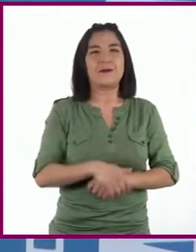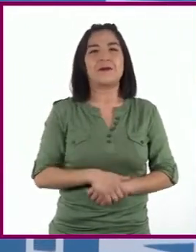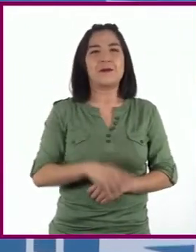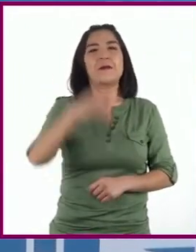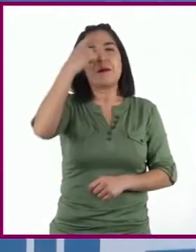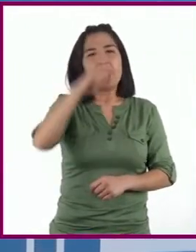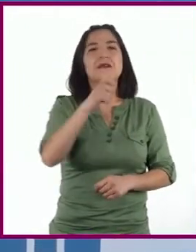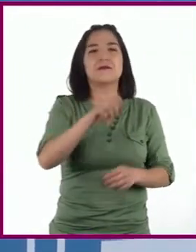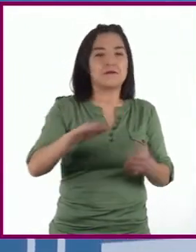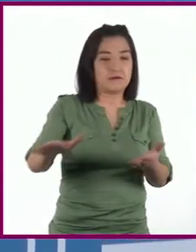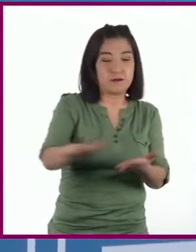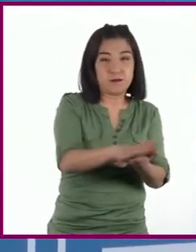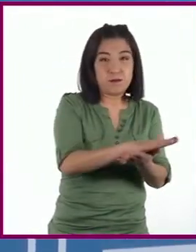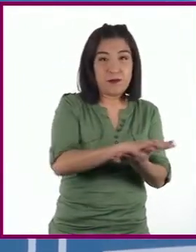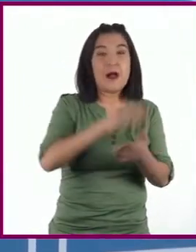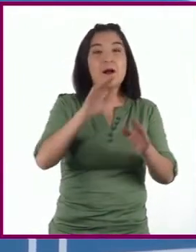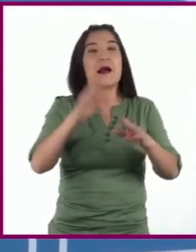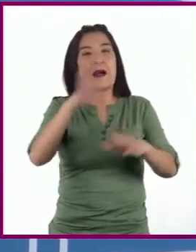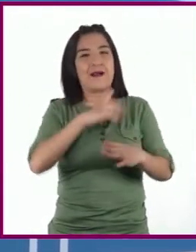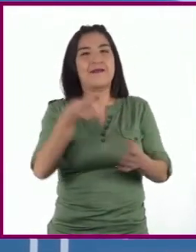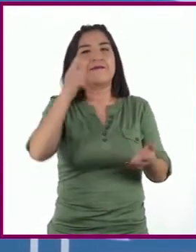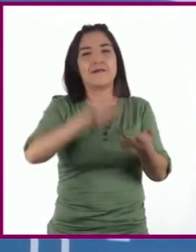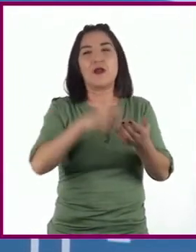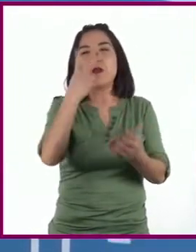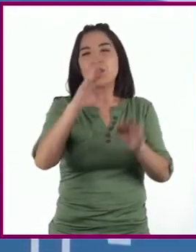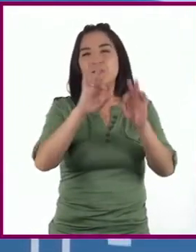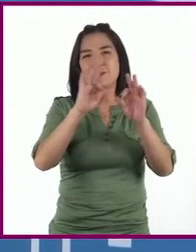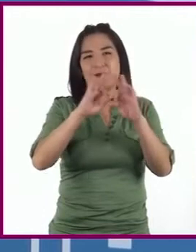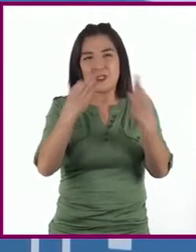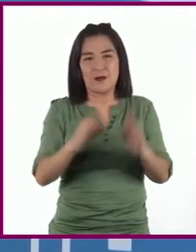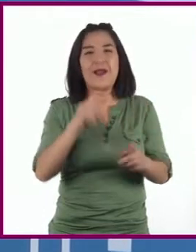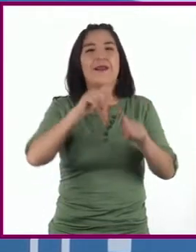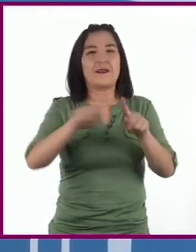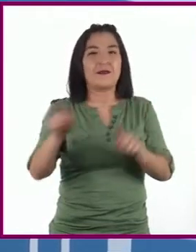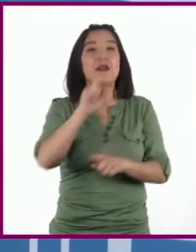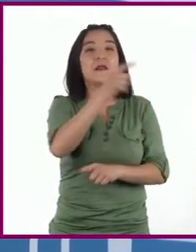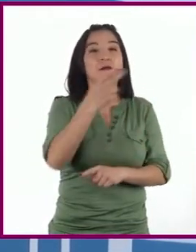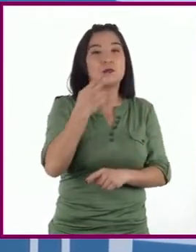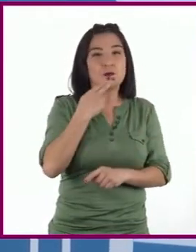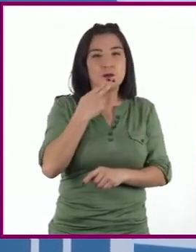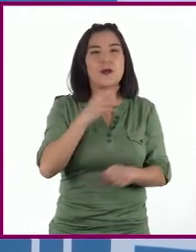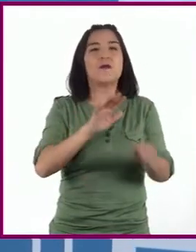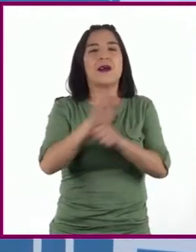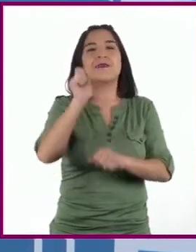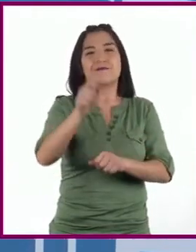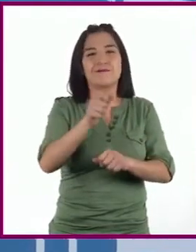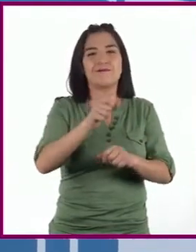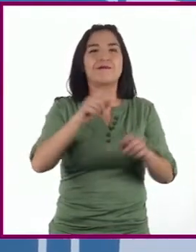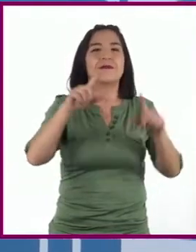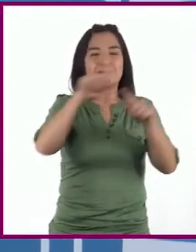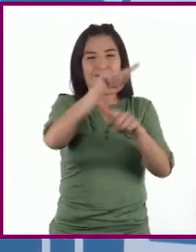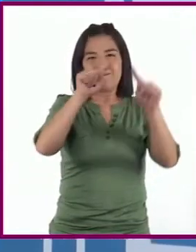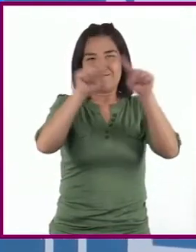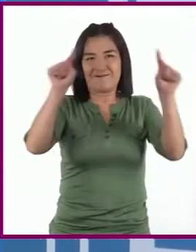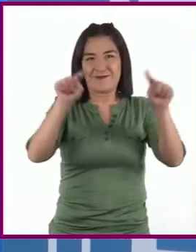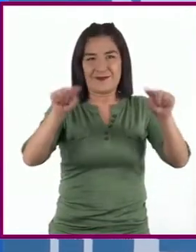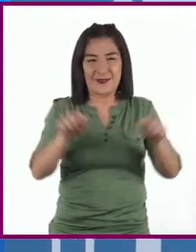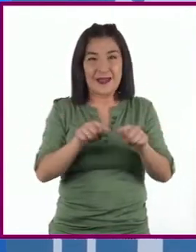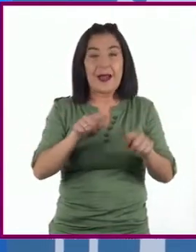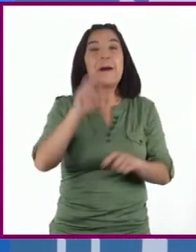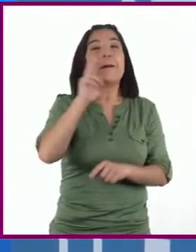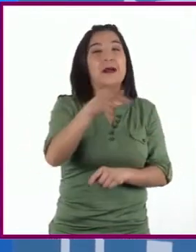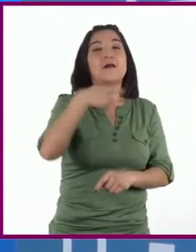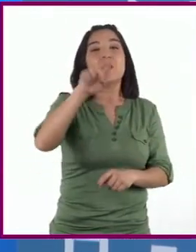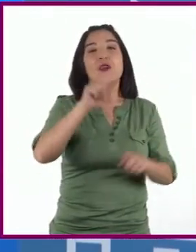adoquines con dos figuras diferentes. Él decidió utilizar hexágonos, pero le falta otra